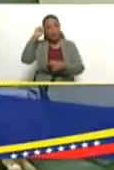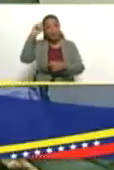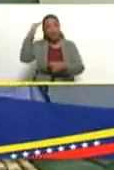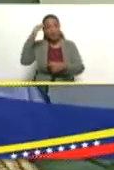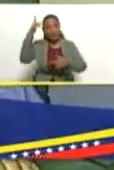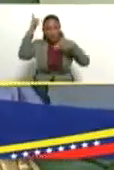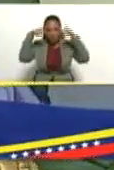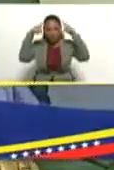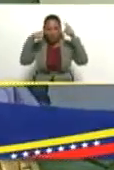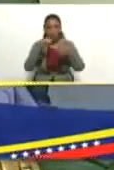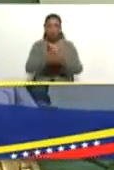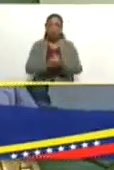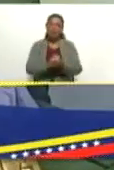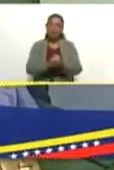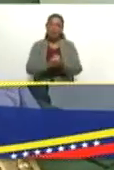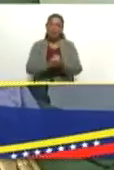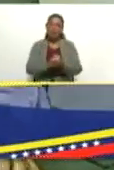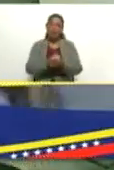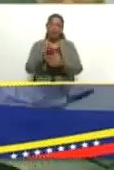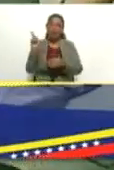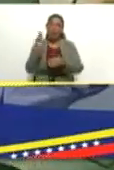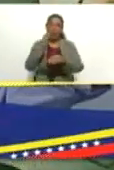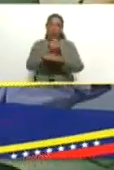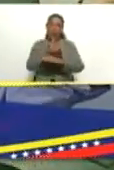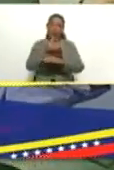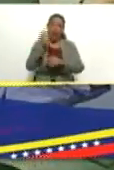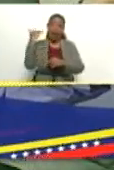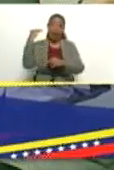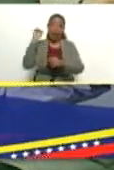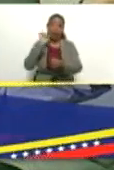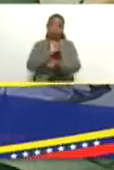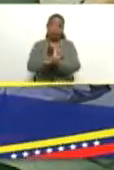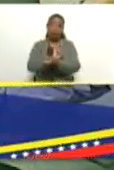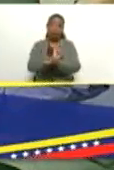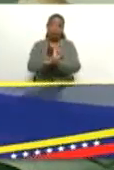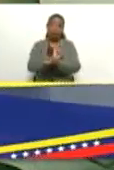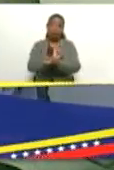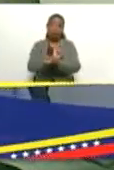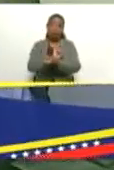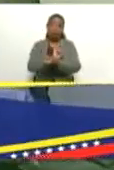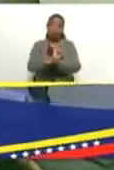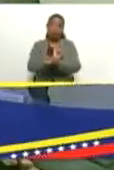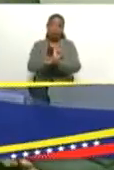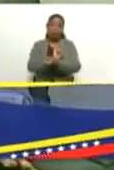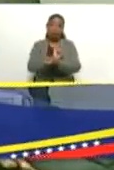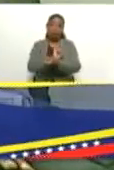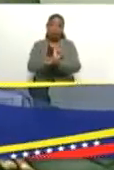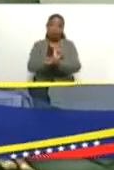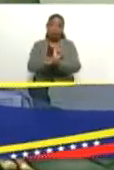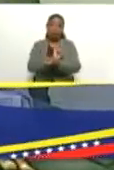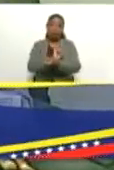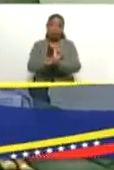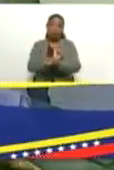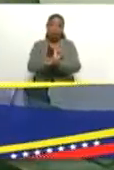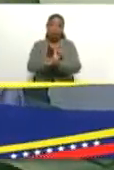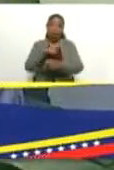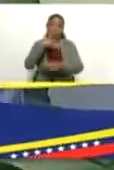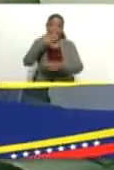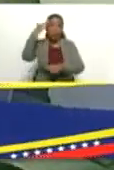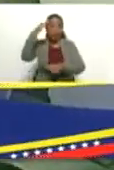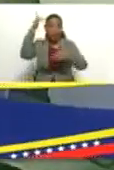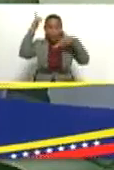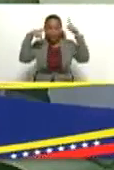Chávez, cuando estuvo preso en las cárceles de la Dignidad en Yare, cuando el comandante